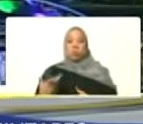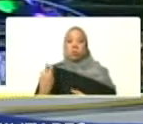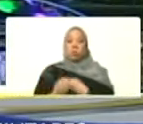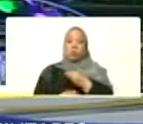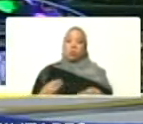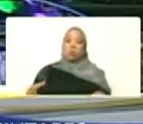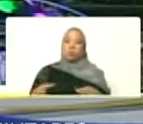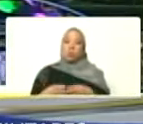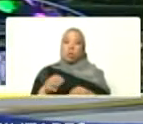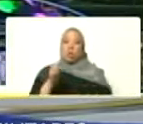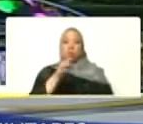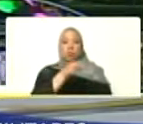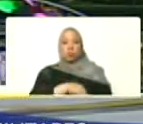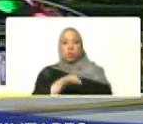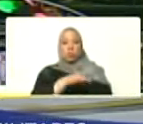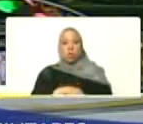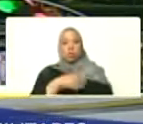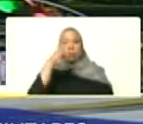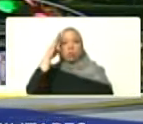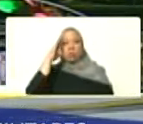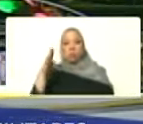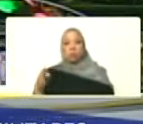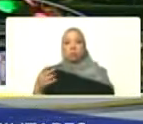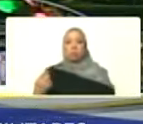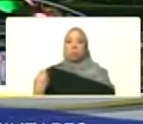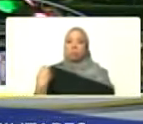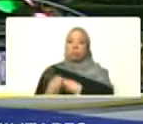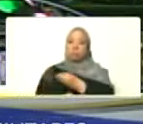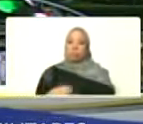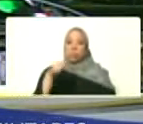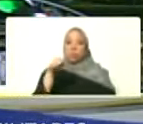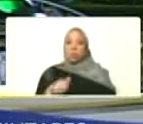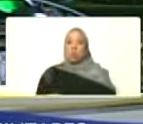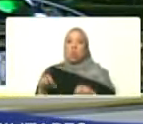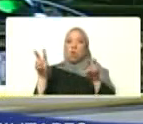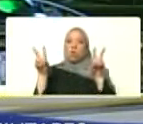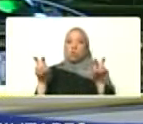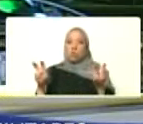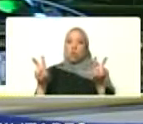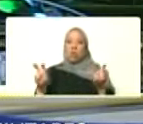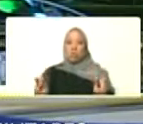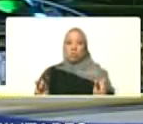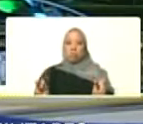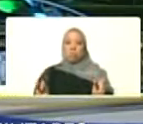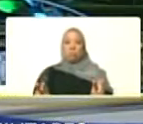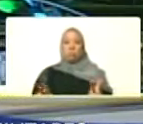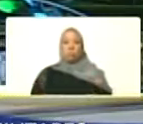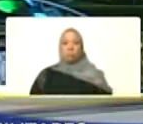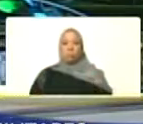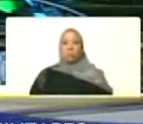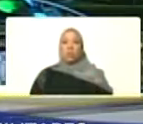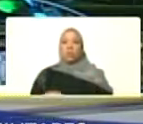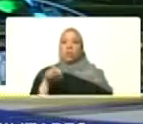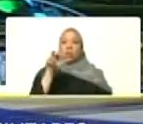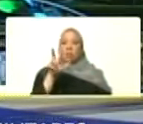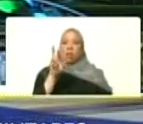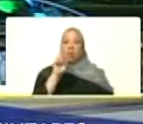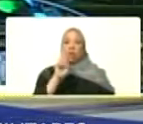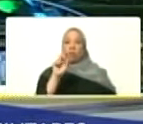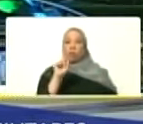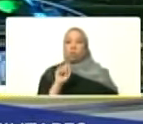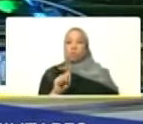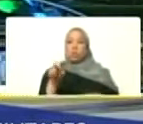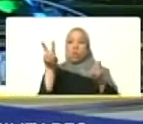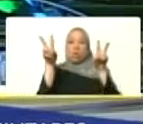equipo cívico-militar y vayamos con el nuevo método de las 3R.net y